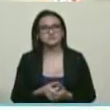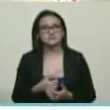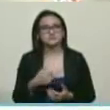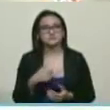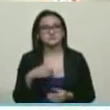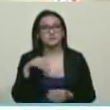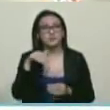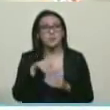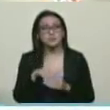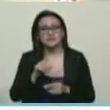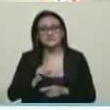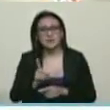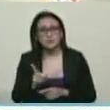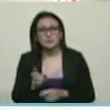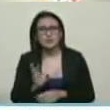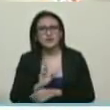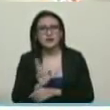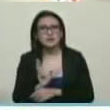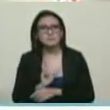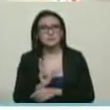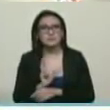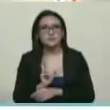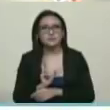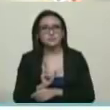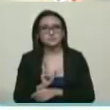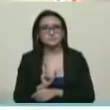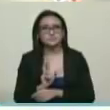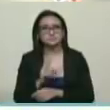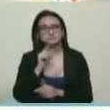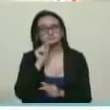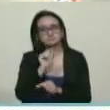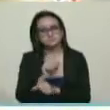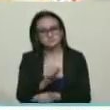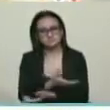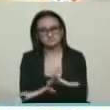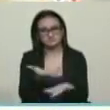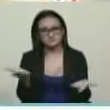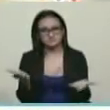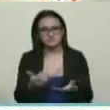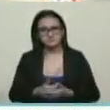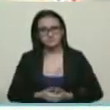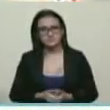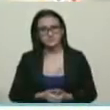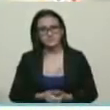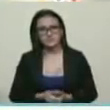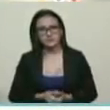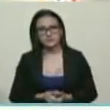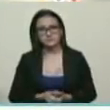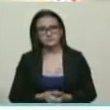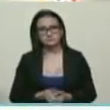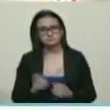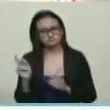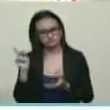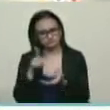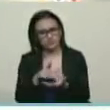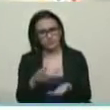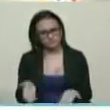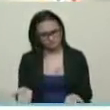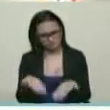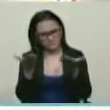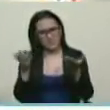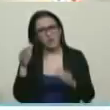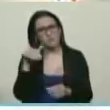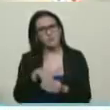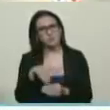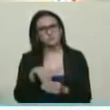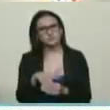voté en segundos, fue así, chan, chan. Y le digo a las electoras y los electores que salgan a votar. Si usted